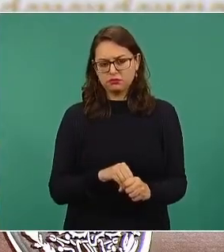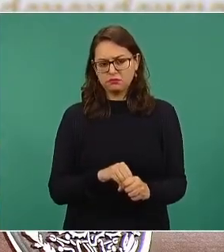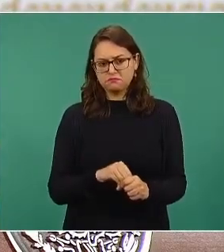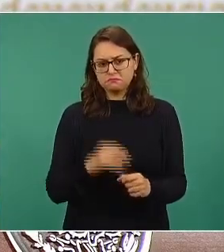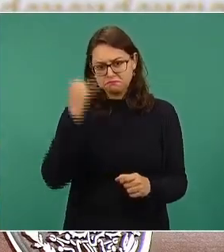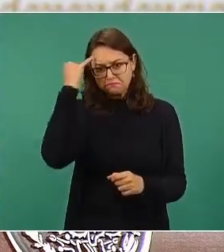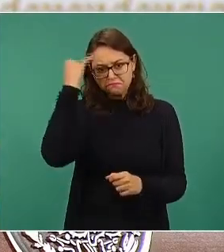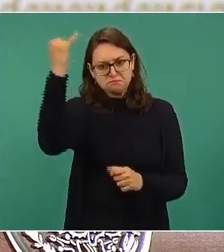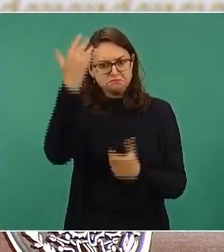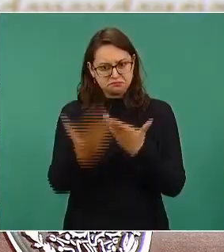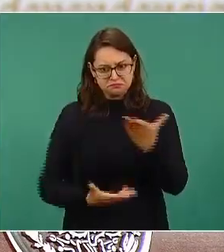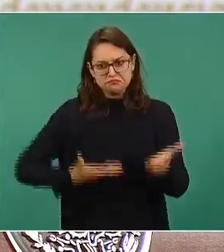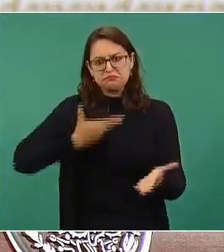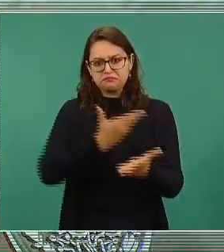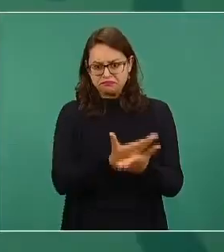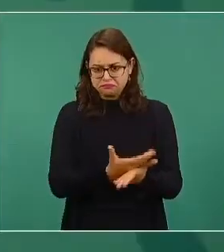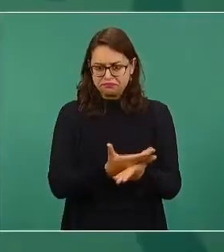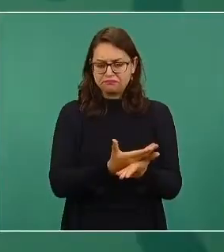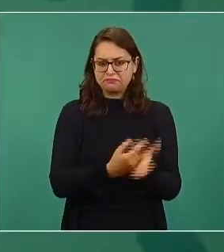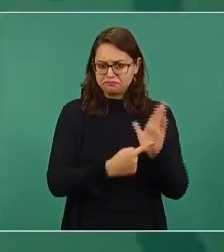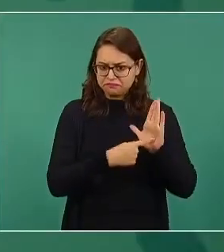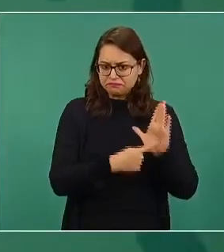la iniciativa